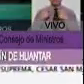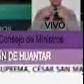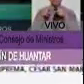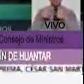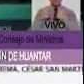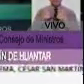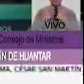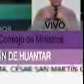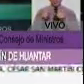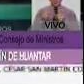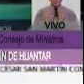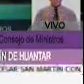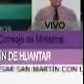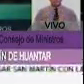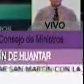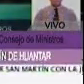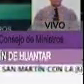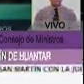a tomar en ese caso.